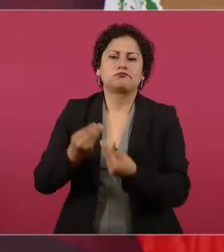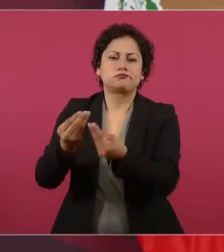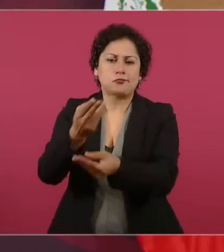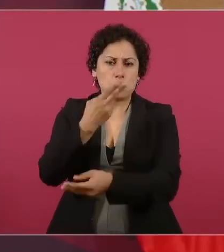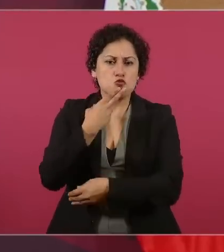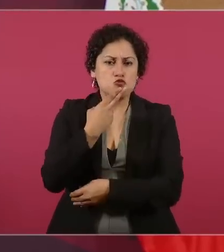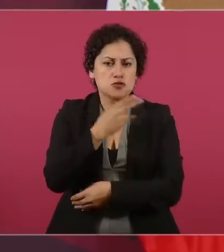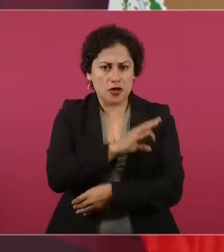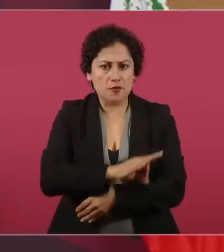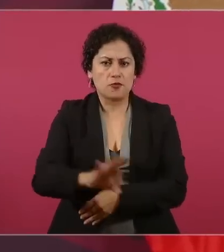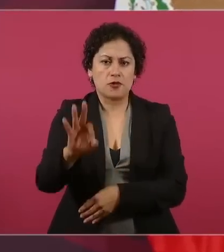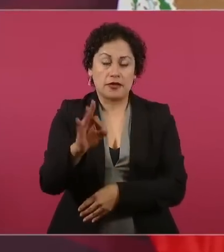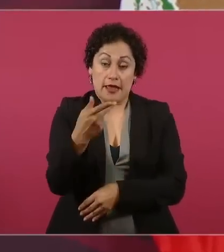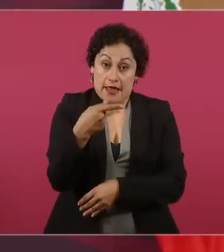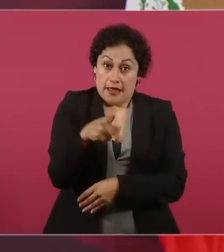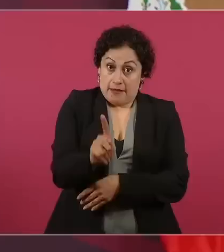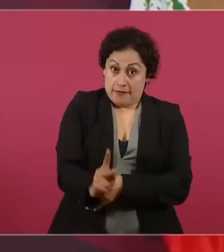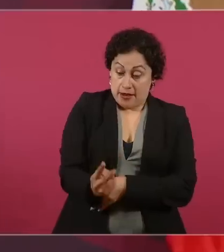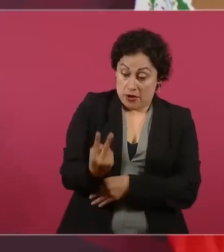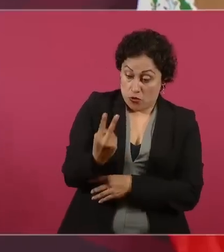que se tiene que cuidar,